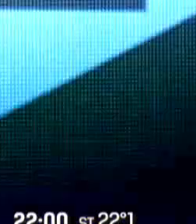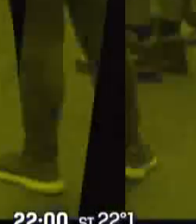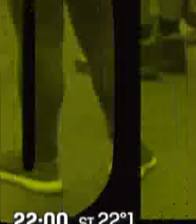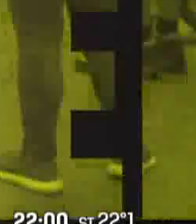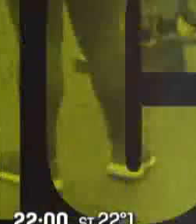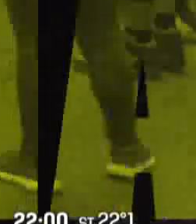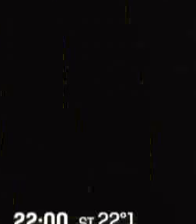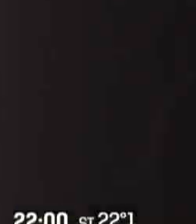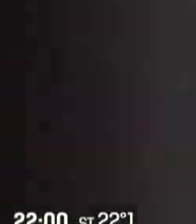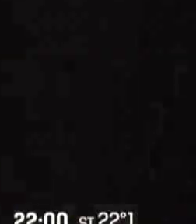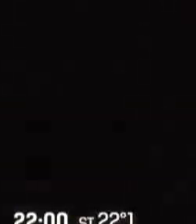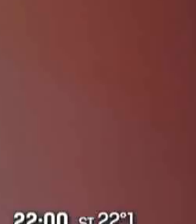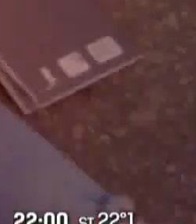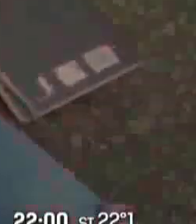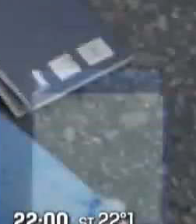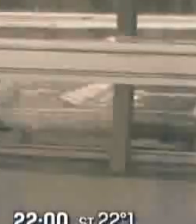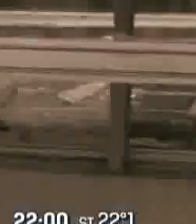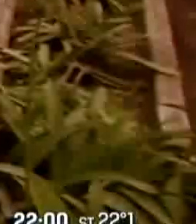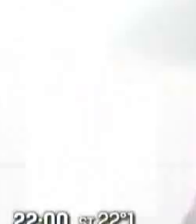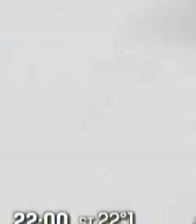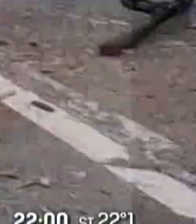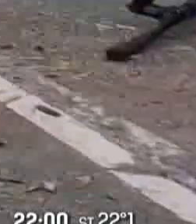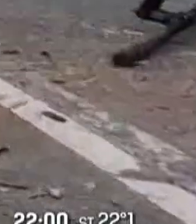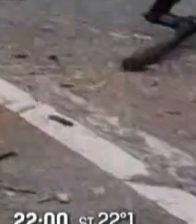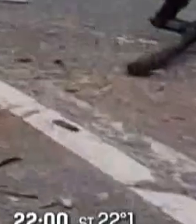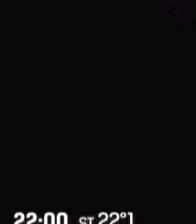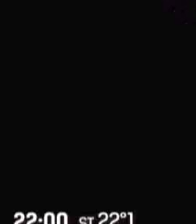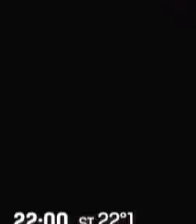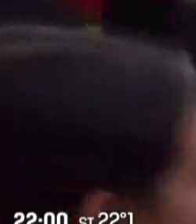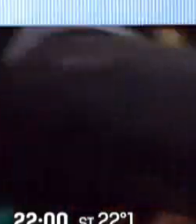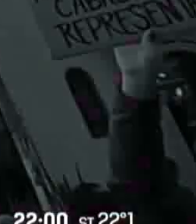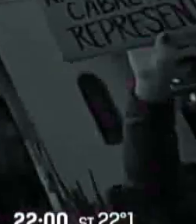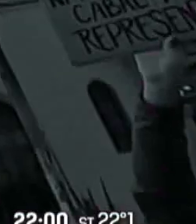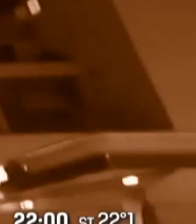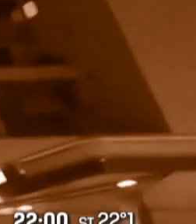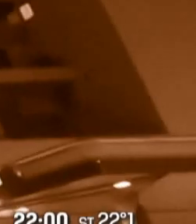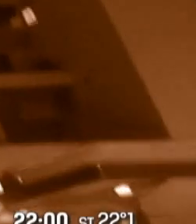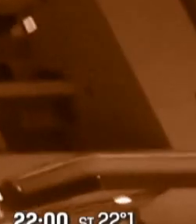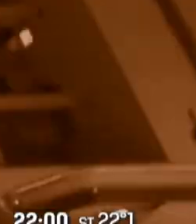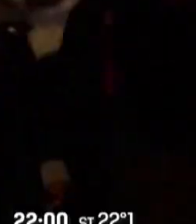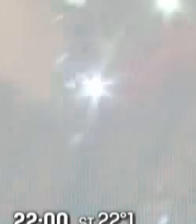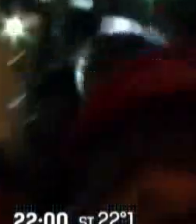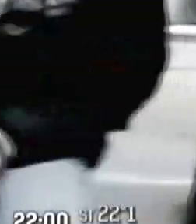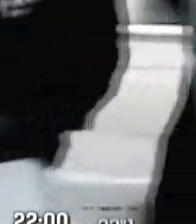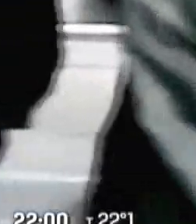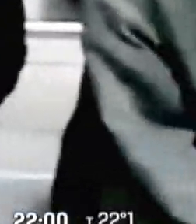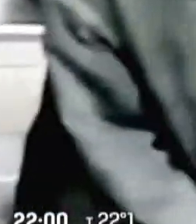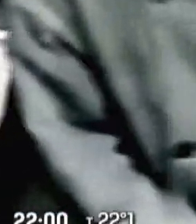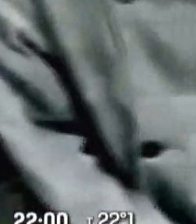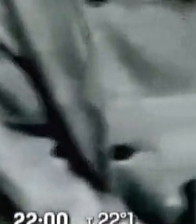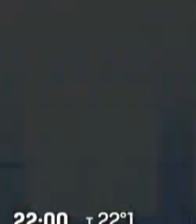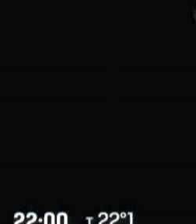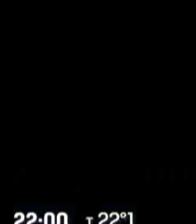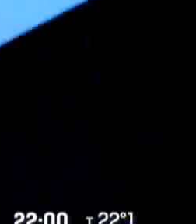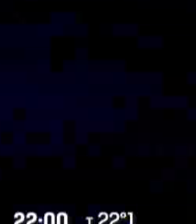A lo largo del domingo, un menor número de manifestantes que en los días anteriores llamó a mantener los cacerolazos y movilizaciones contra el presidente Iván Duque